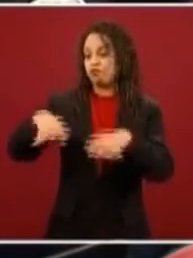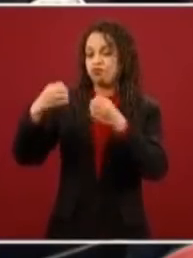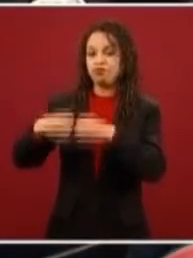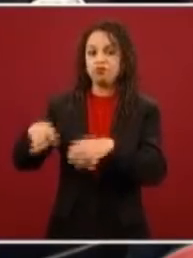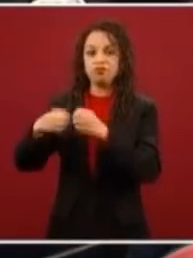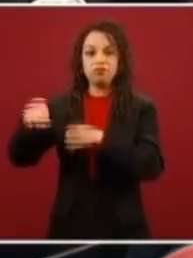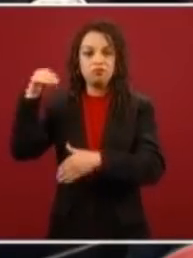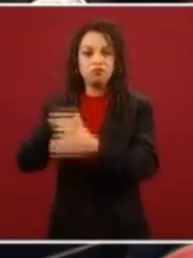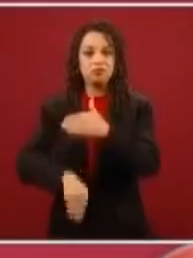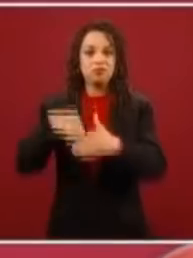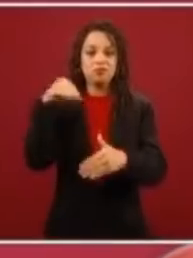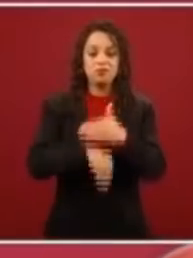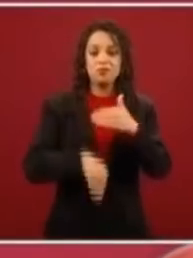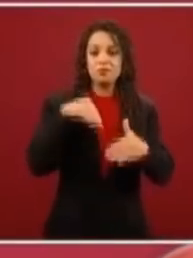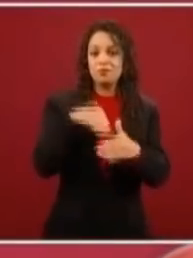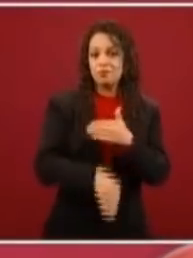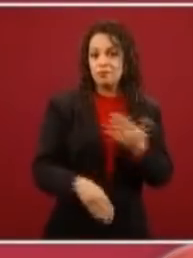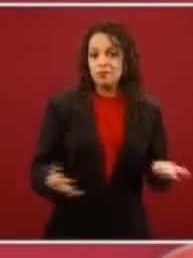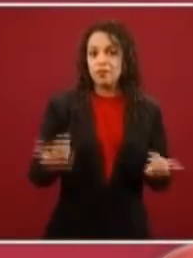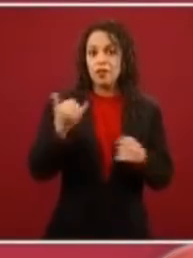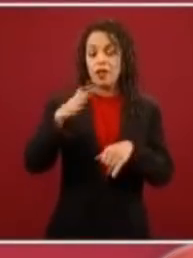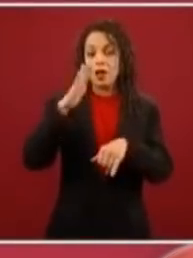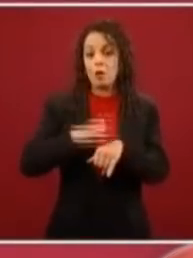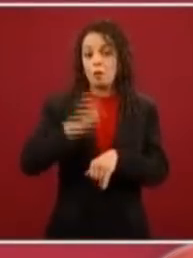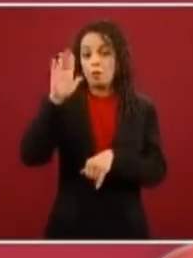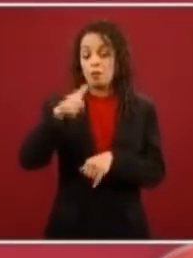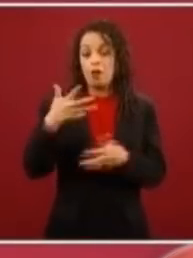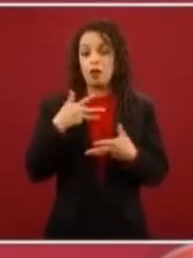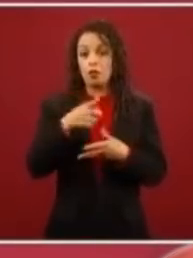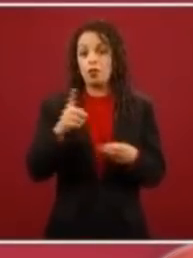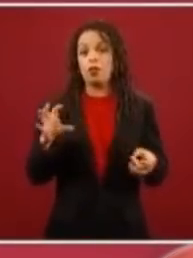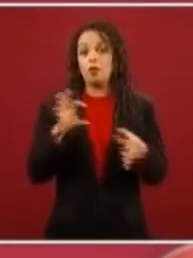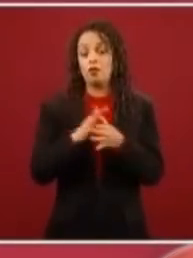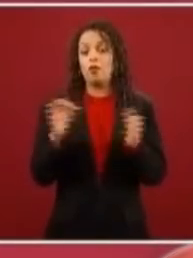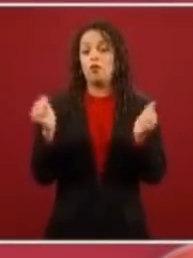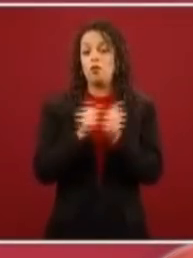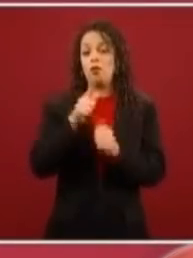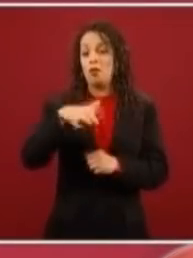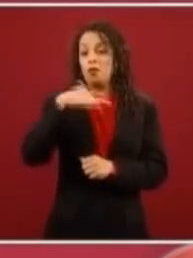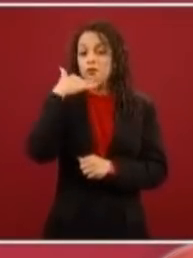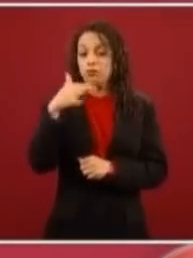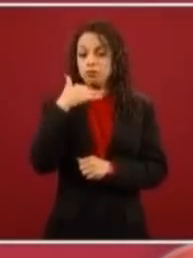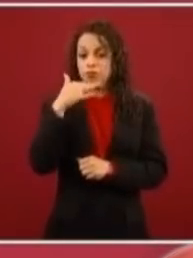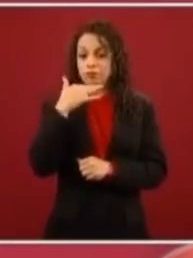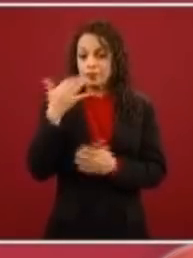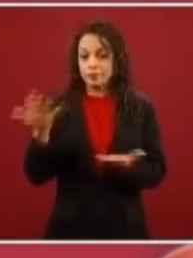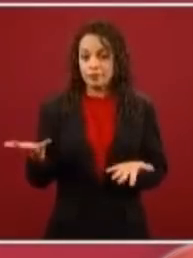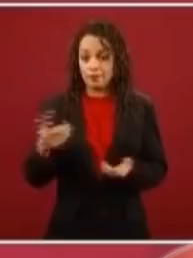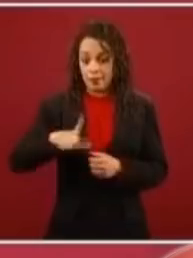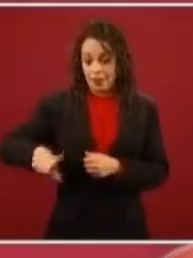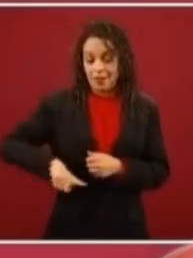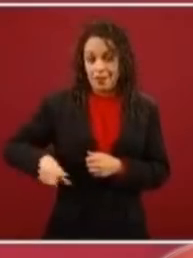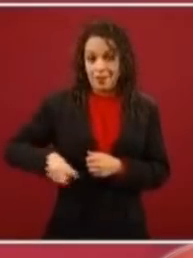más si está de por medio la corrupción, son rescatadas por el gobierno,